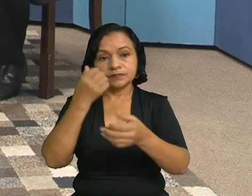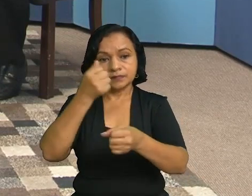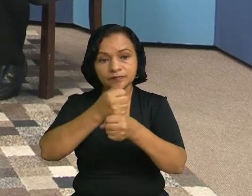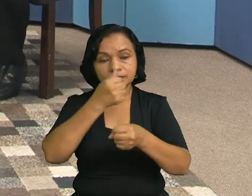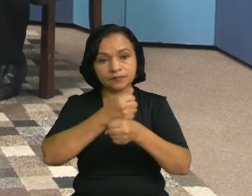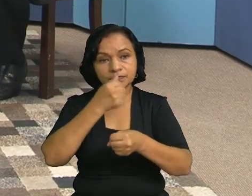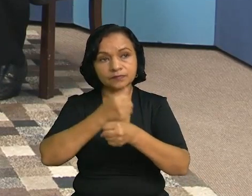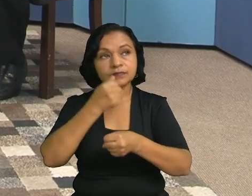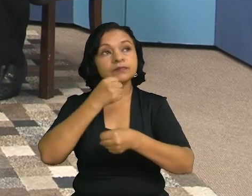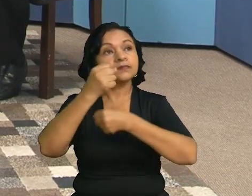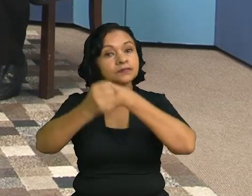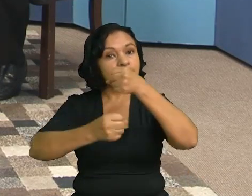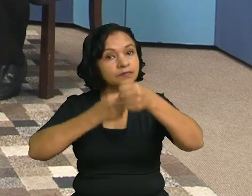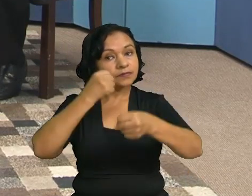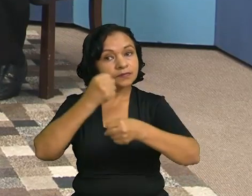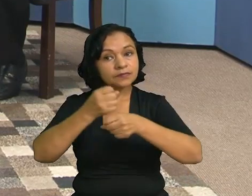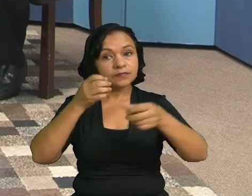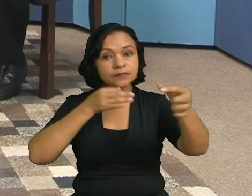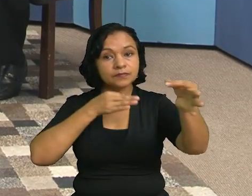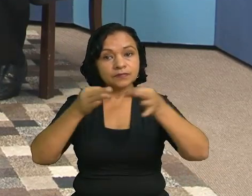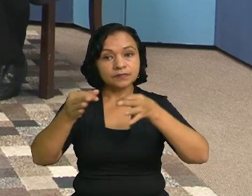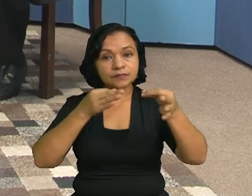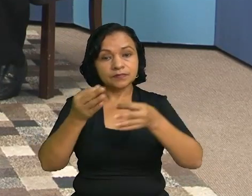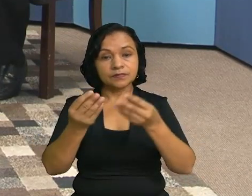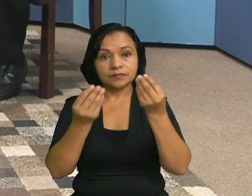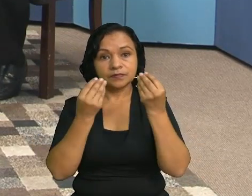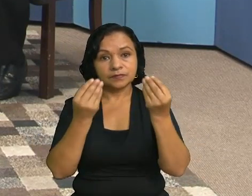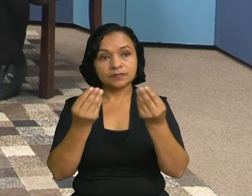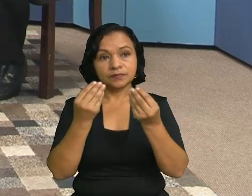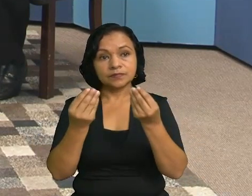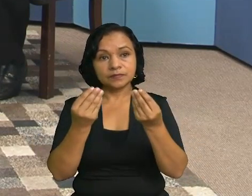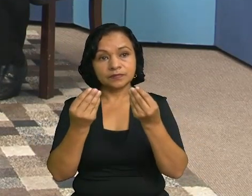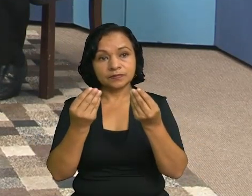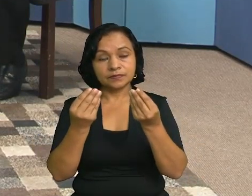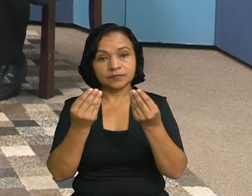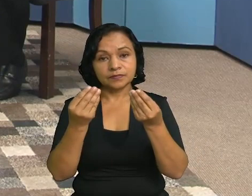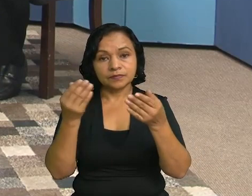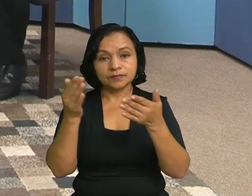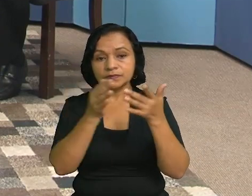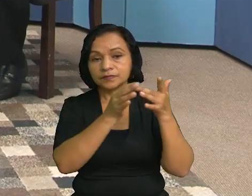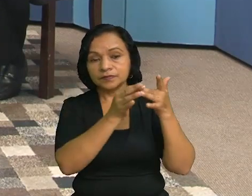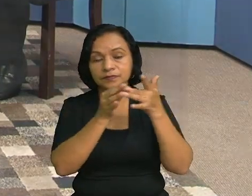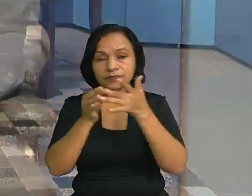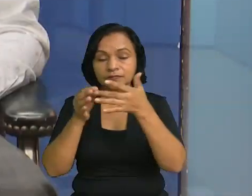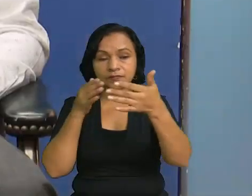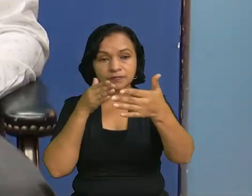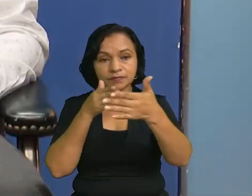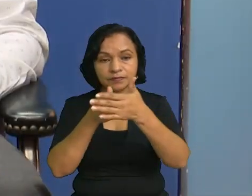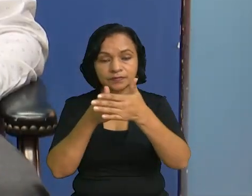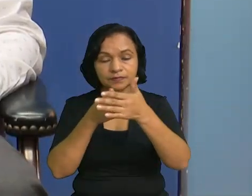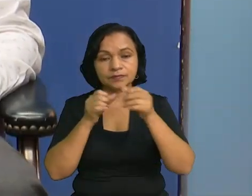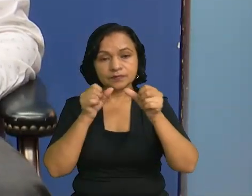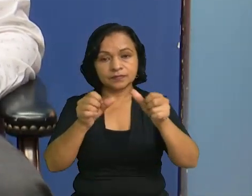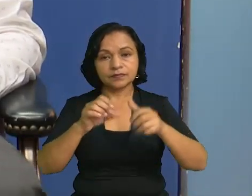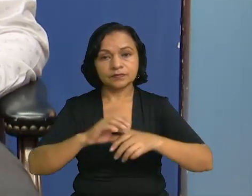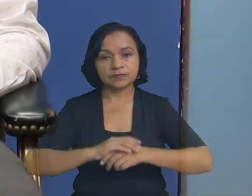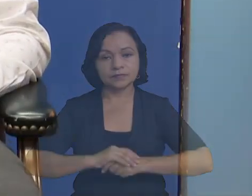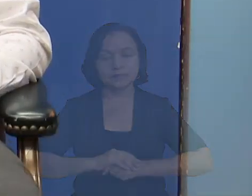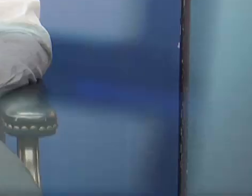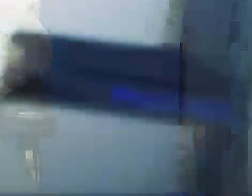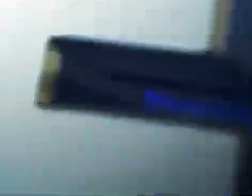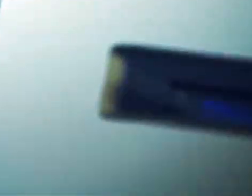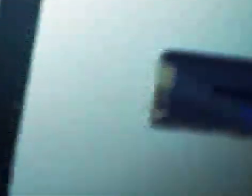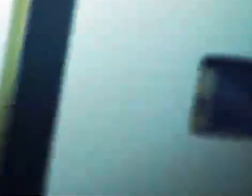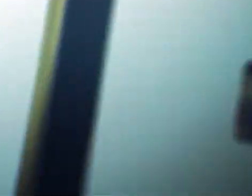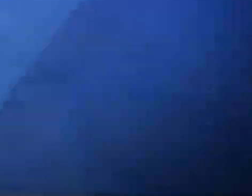durante este año como ya lo ha escrito usted con bastantes situaciones especiales hacemos una breve pausa y ya volvemos